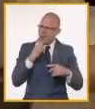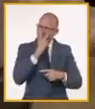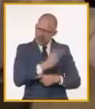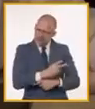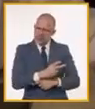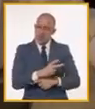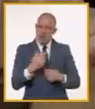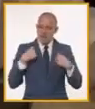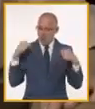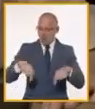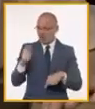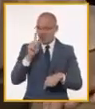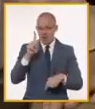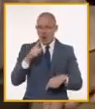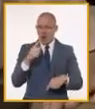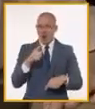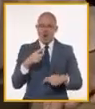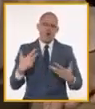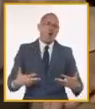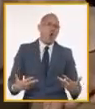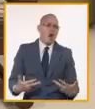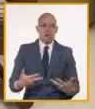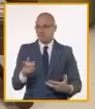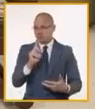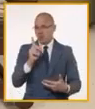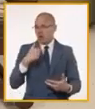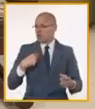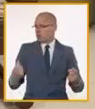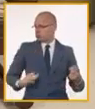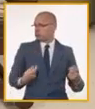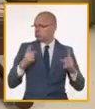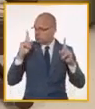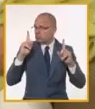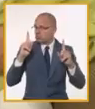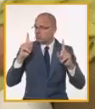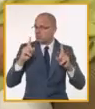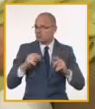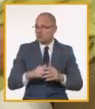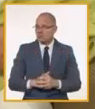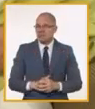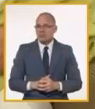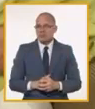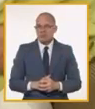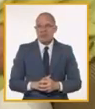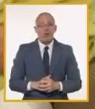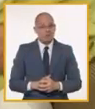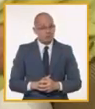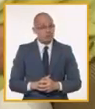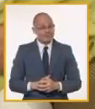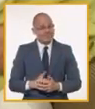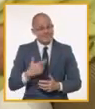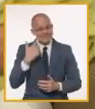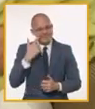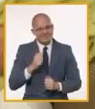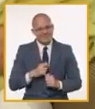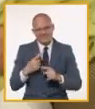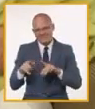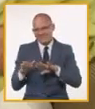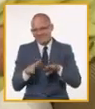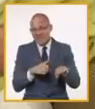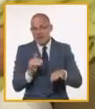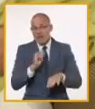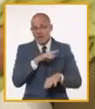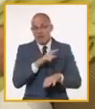soldado. Y lo tuvo en cuenta. Es decir, que combatió y todo, pero quizás la tarea más dura fue esa ayudante de